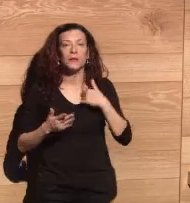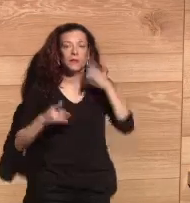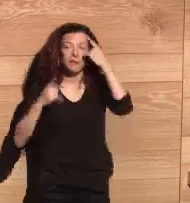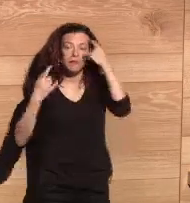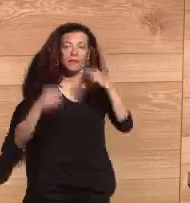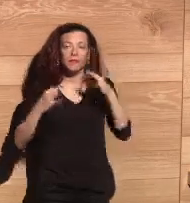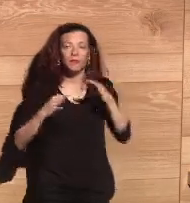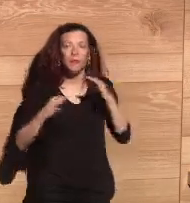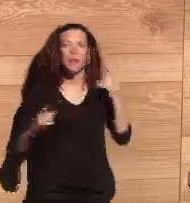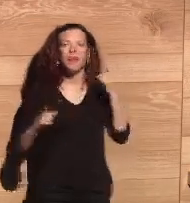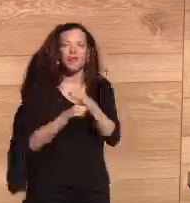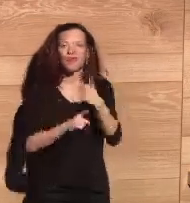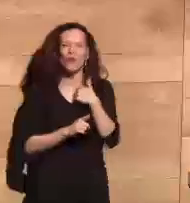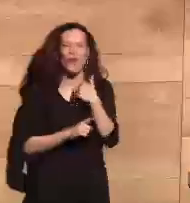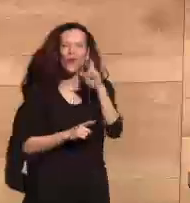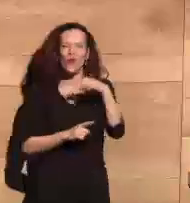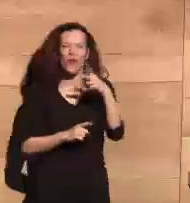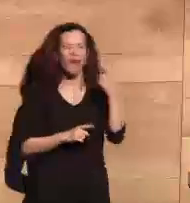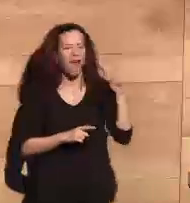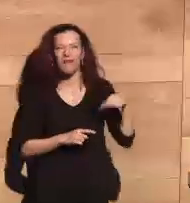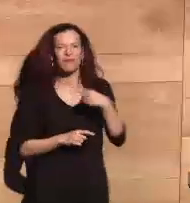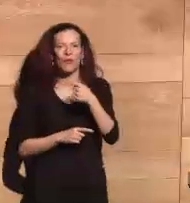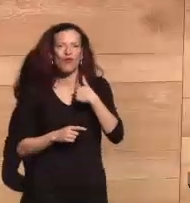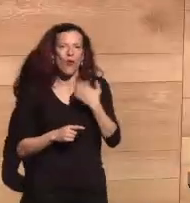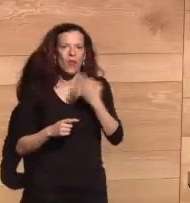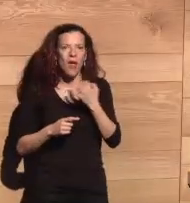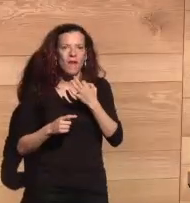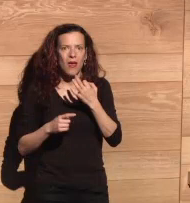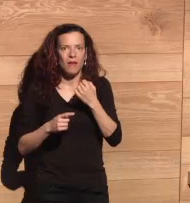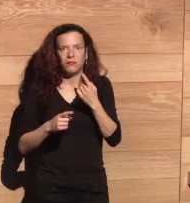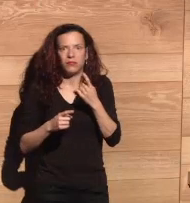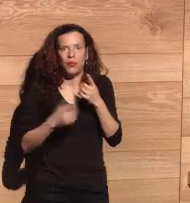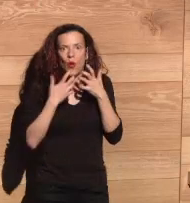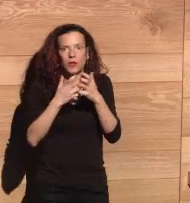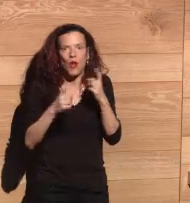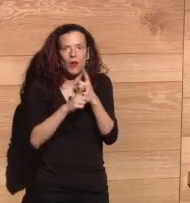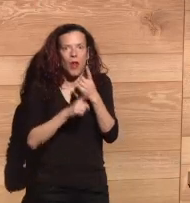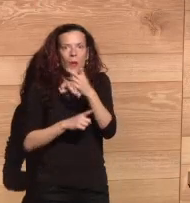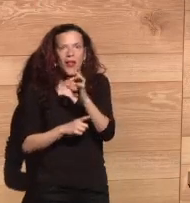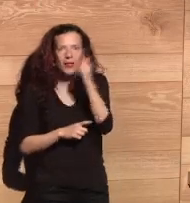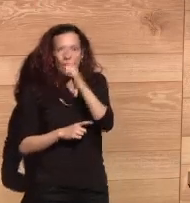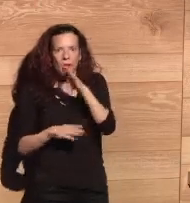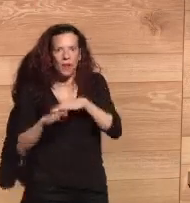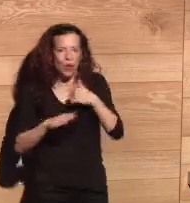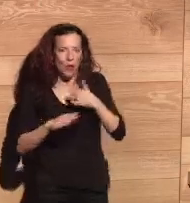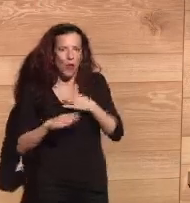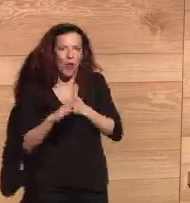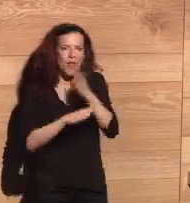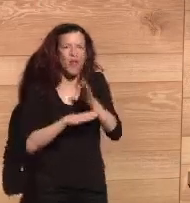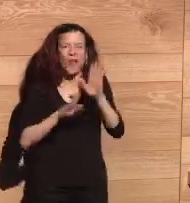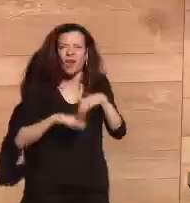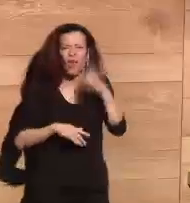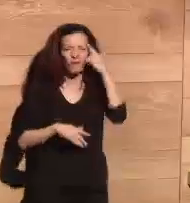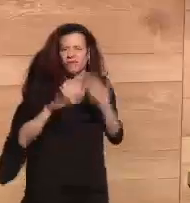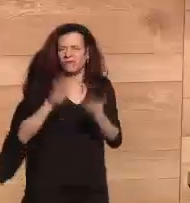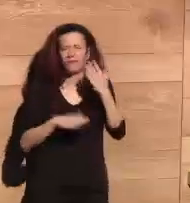mandaban a hacer los partidos, ¿no? Y tenía yo que pelearme con 20 hombres para que yo pudiera ir, y al momento dices, ya no me voy a pelear con